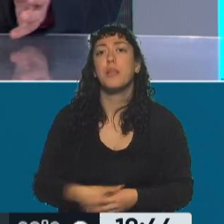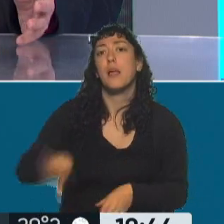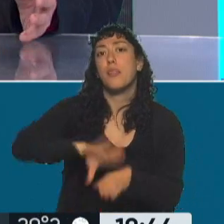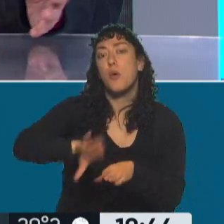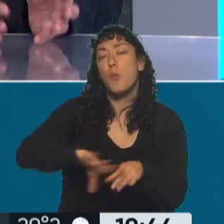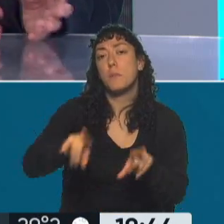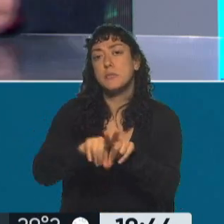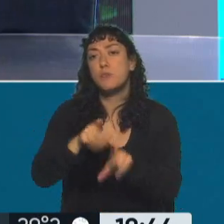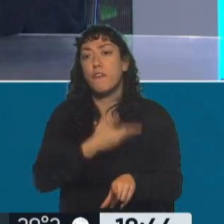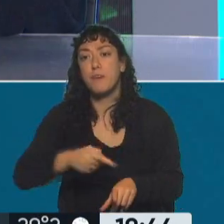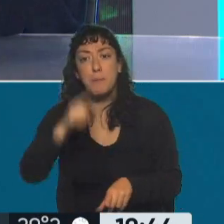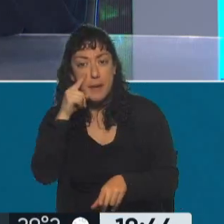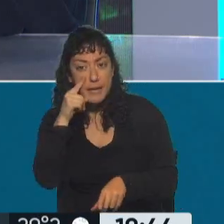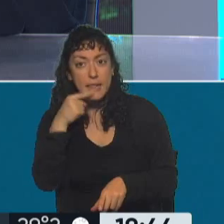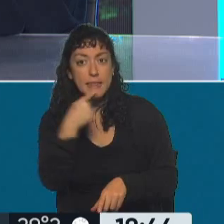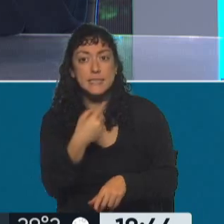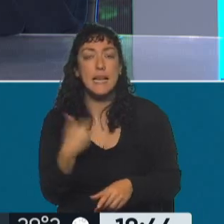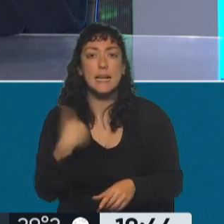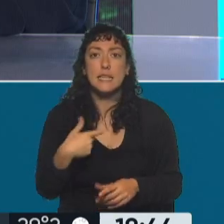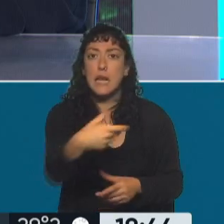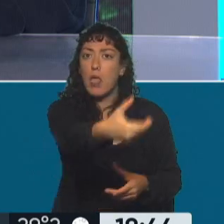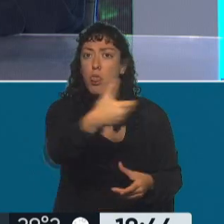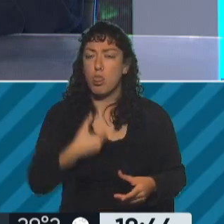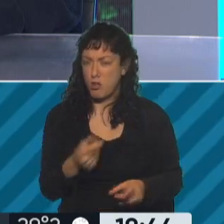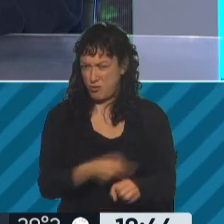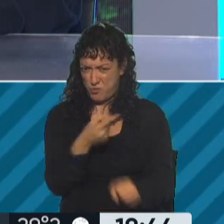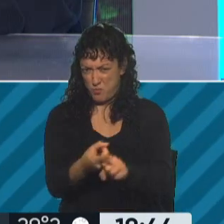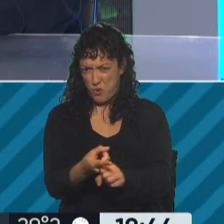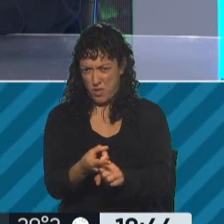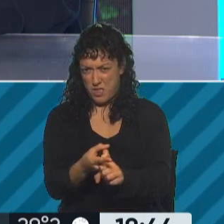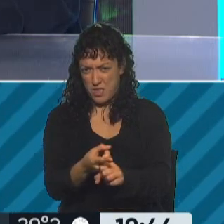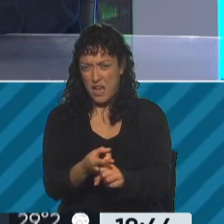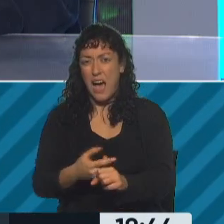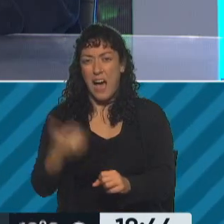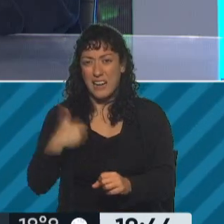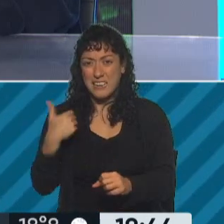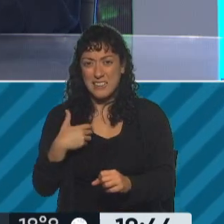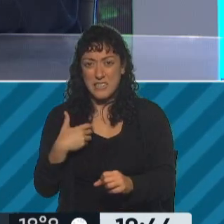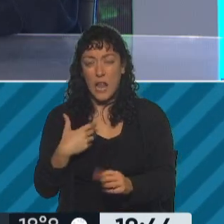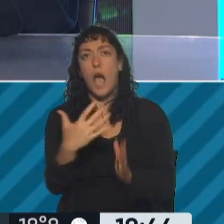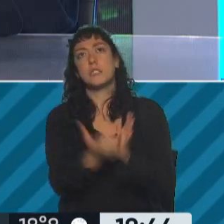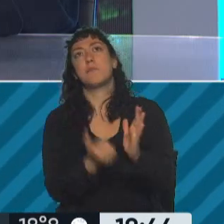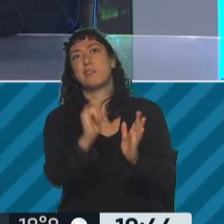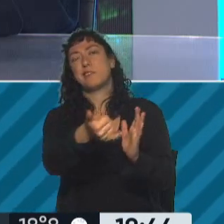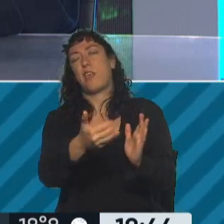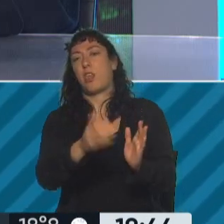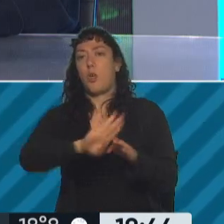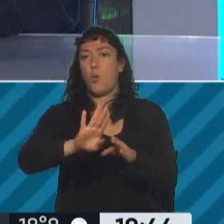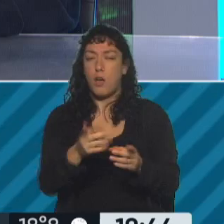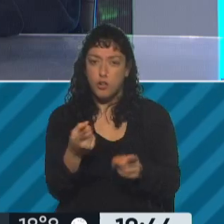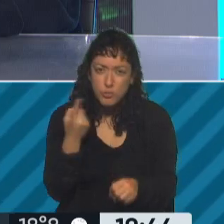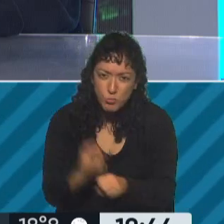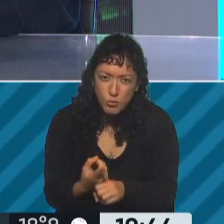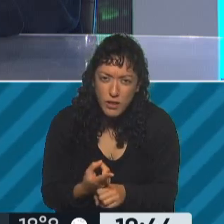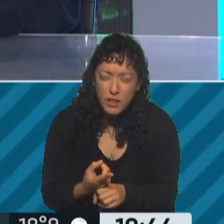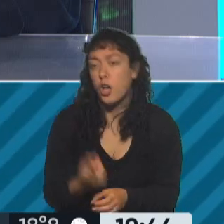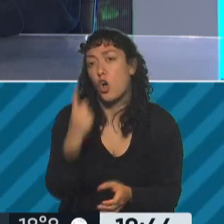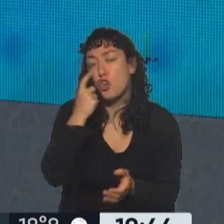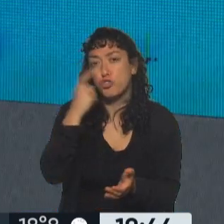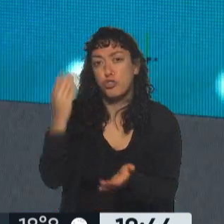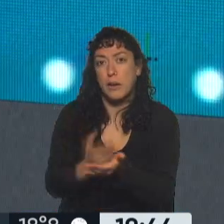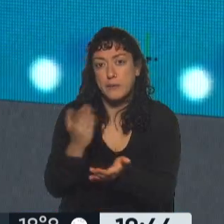lograr que fuera preso quienes lo hicieron. Sí. O lograr que hubiera una sanción. O lograr una reflexión más profunda sobre el tema. ¿Cómo lo ves vos? Sí, creo